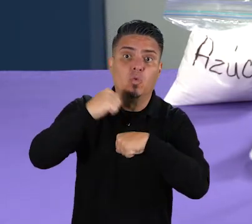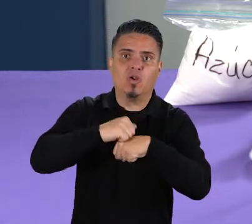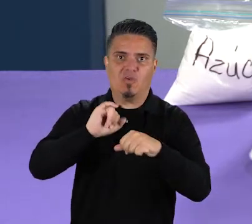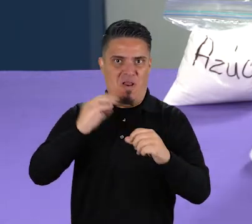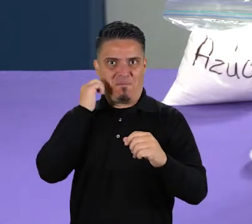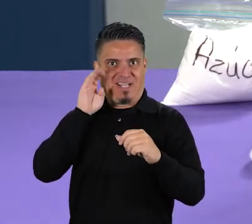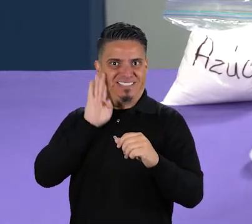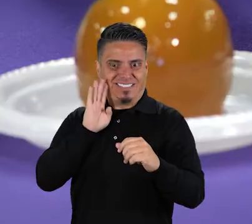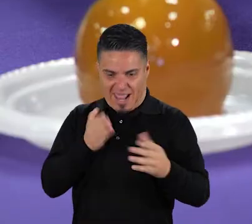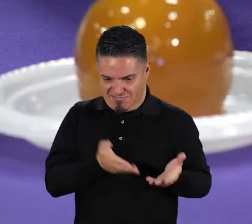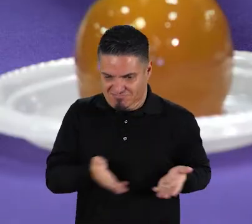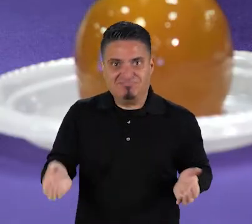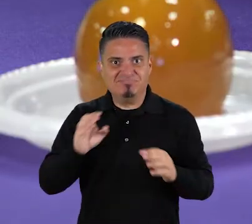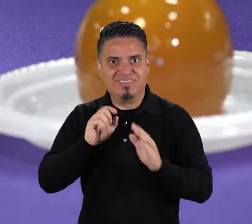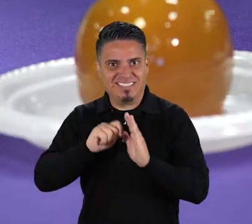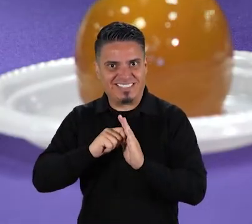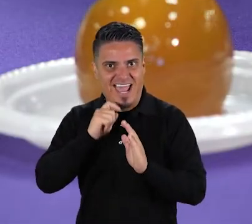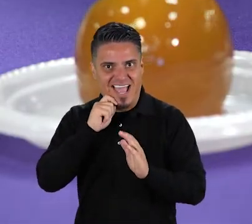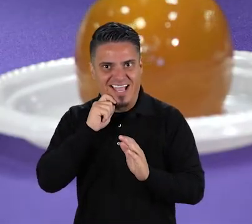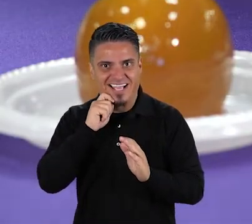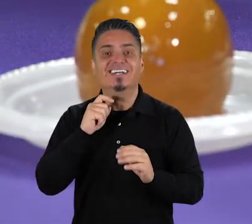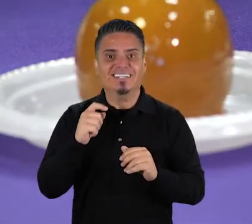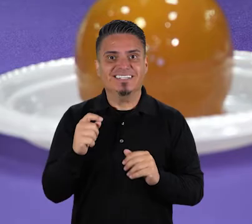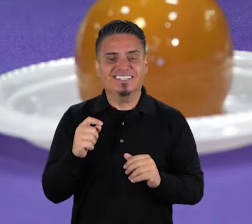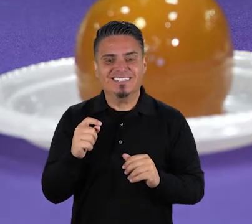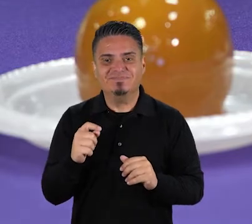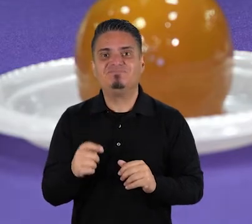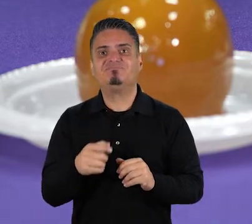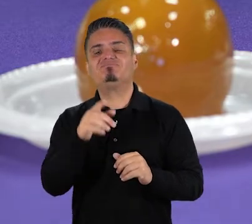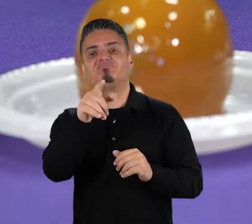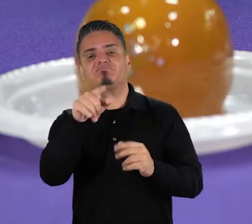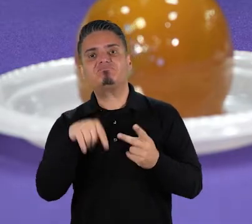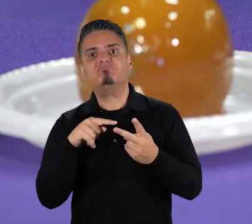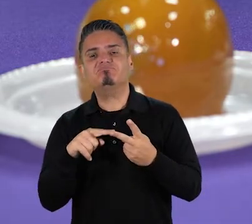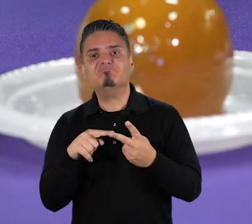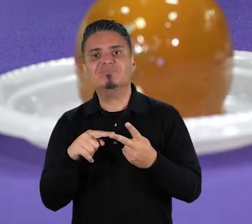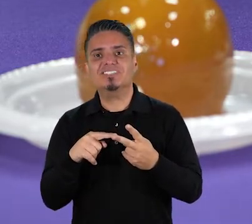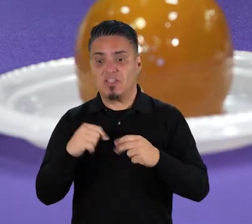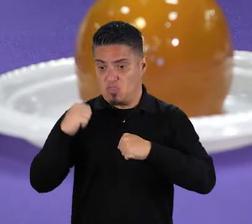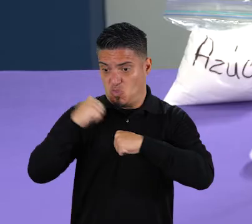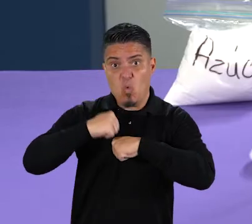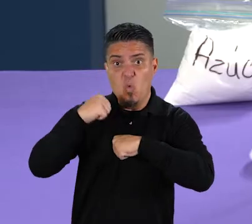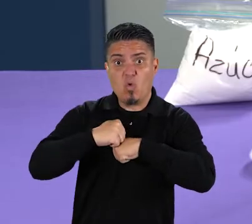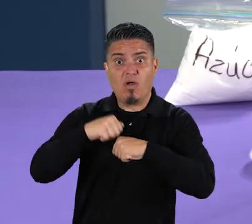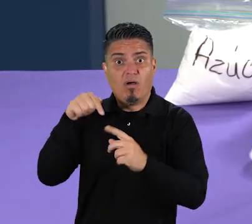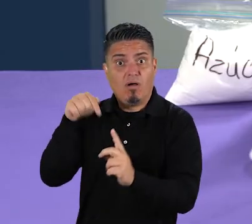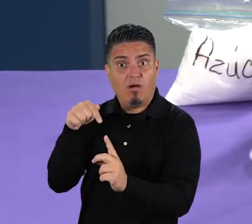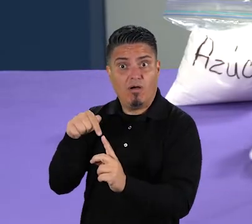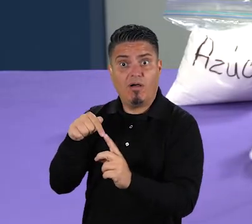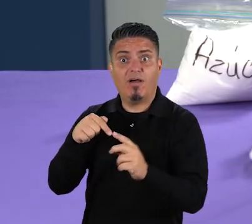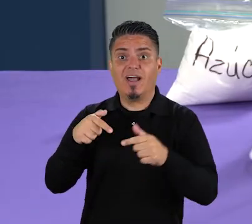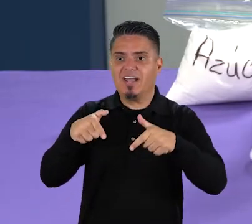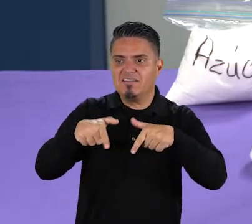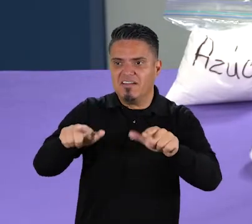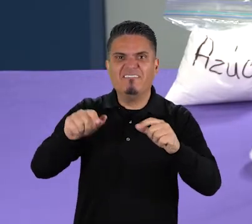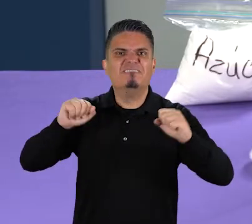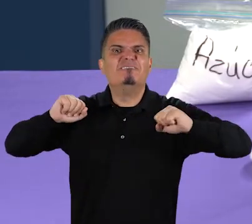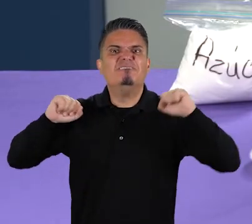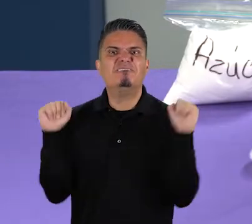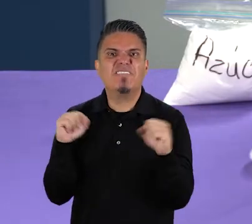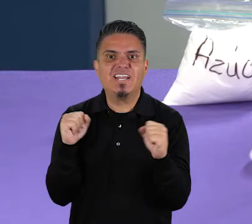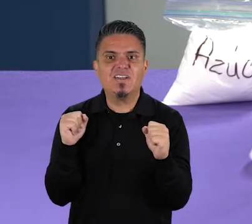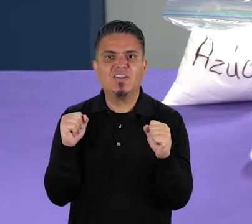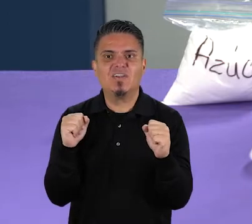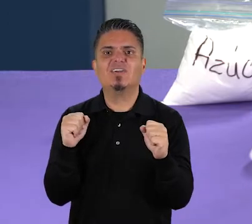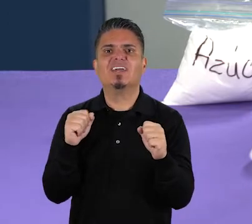a solidificar, como observamos en nuestras manzanas. Recuerden que para lograr que se solidifiquen,